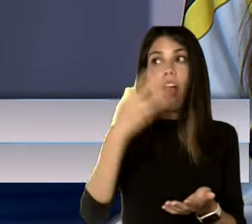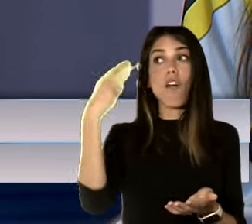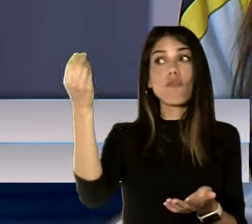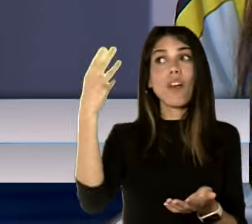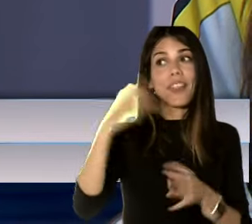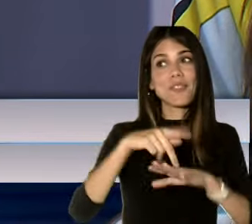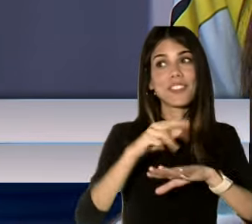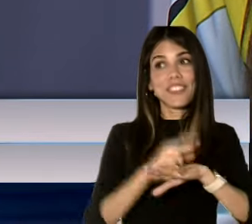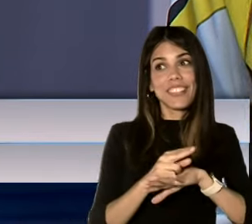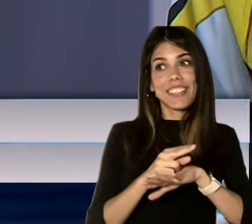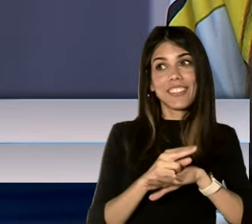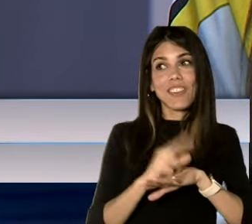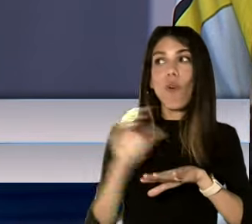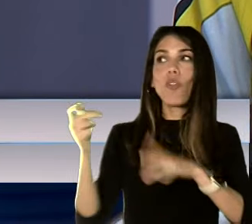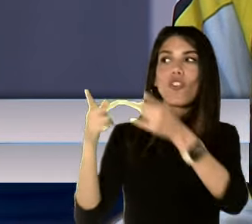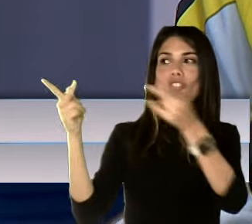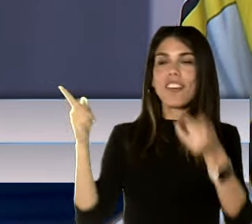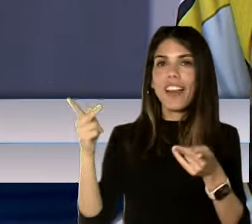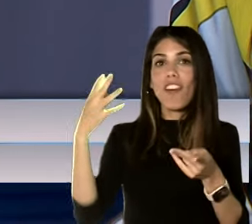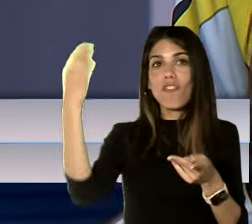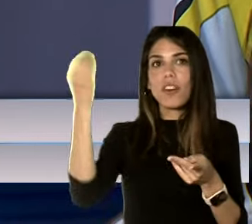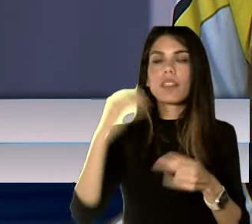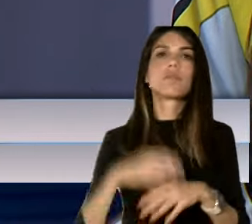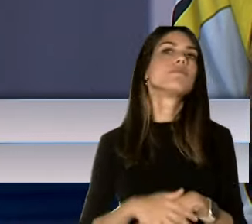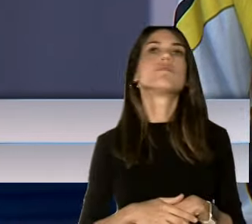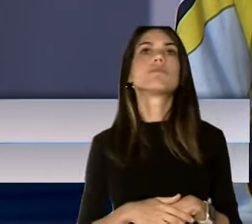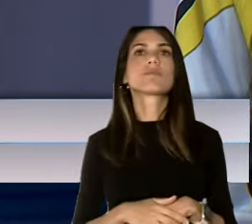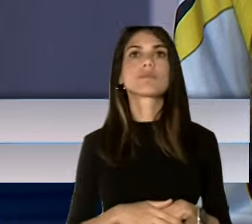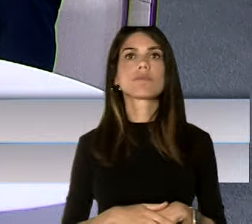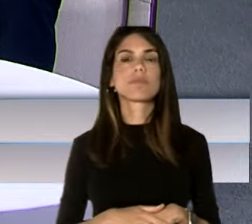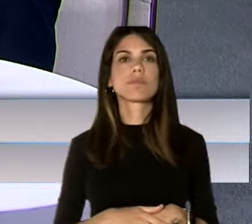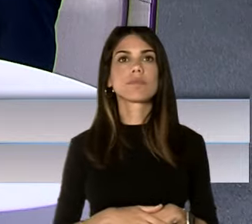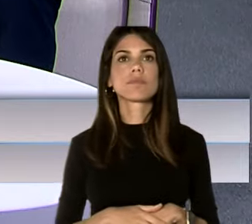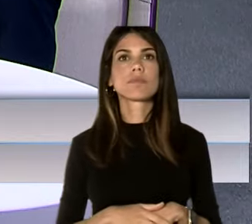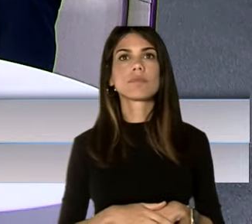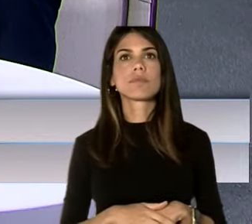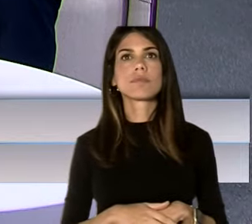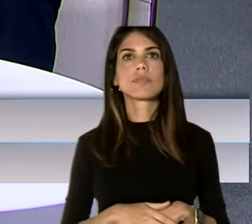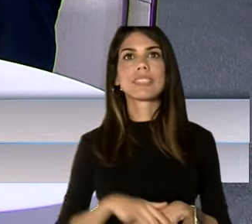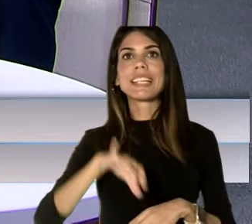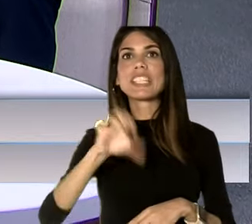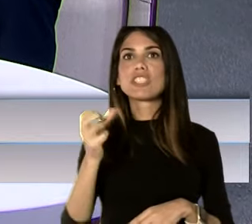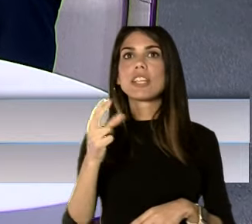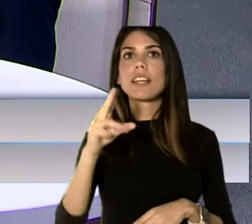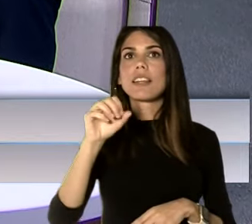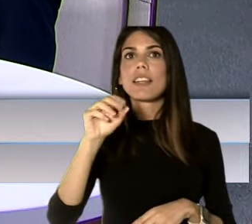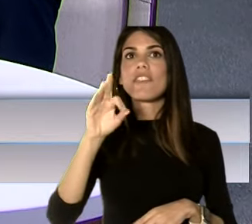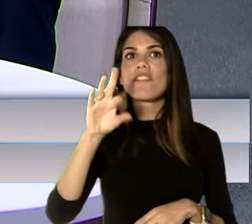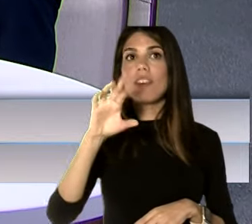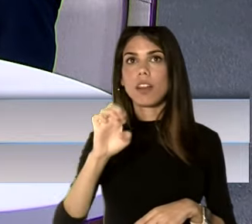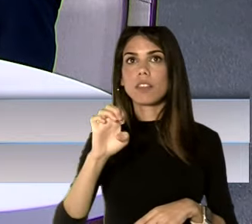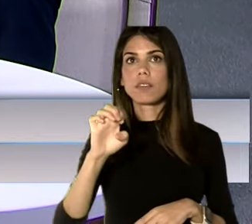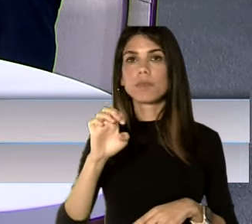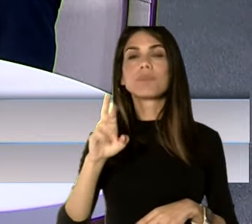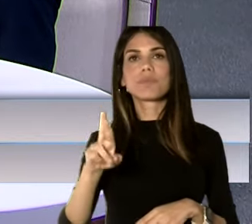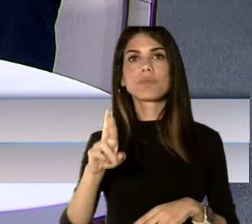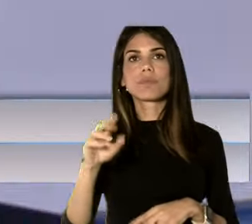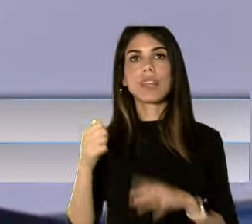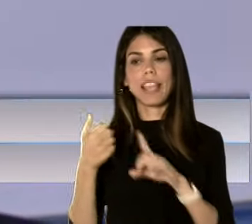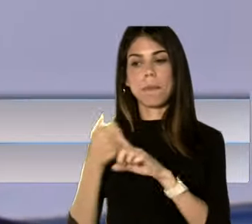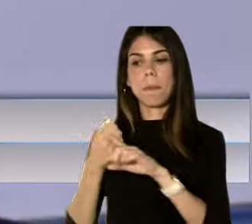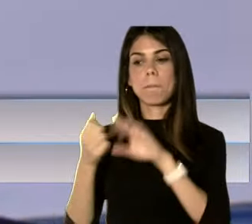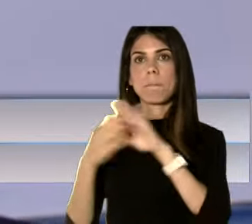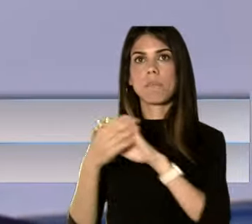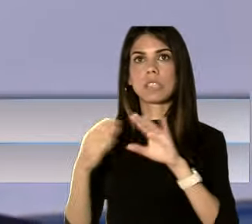posiblemente traigan es inversiones y creen activad en ese sentido la precandidata Jennifer González entró en que sí reconoce